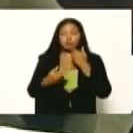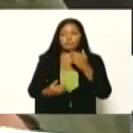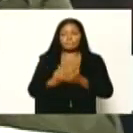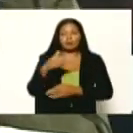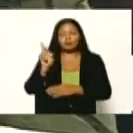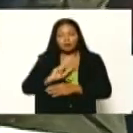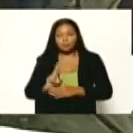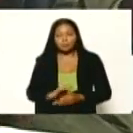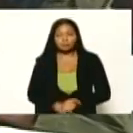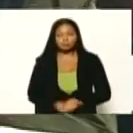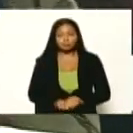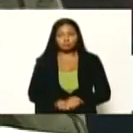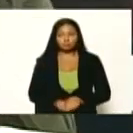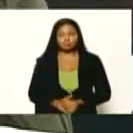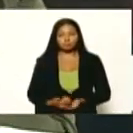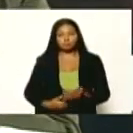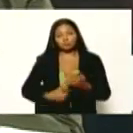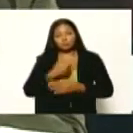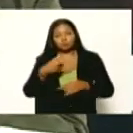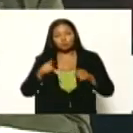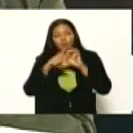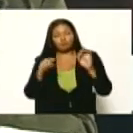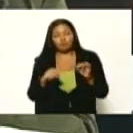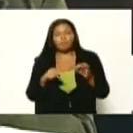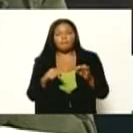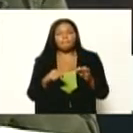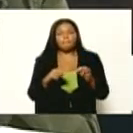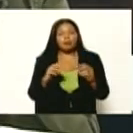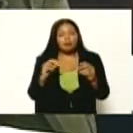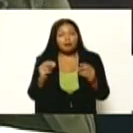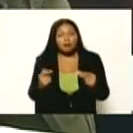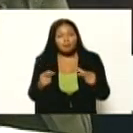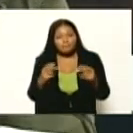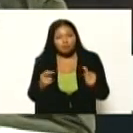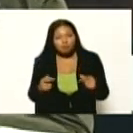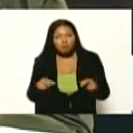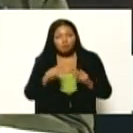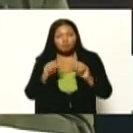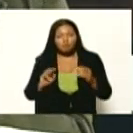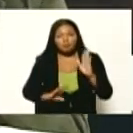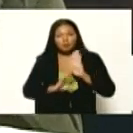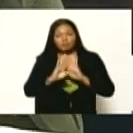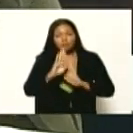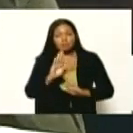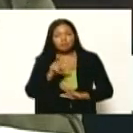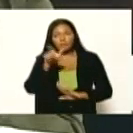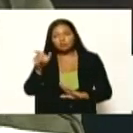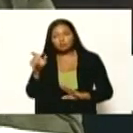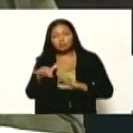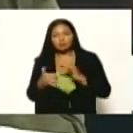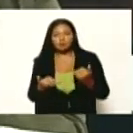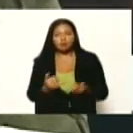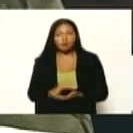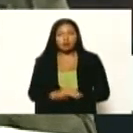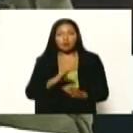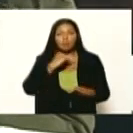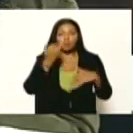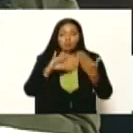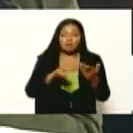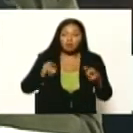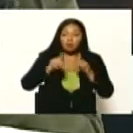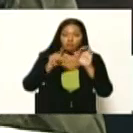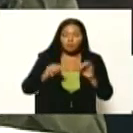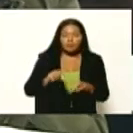al aumentar tan forma pronunciada el incremento de los casos, incrementa también la mortalidad. Por eso